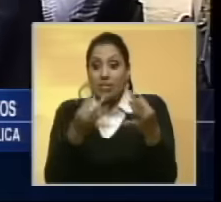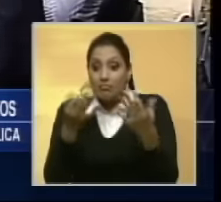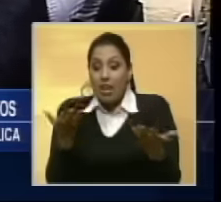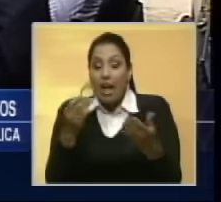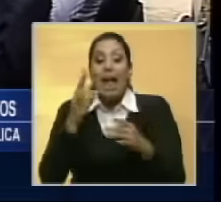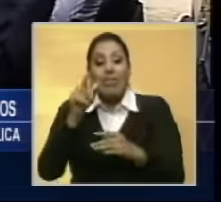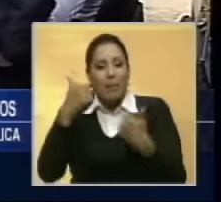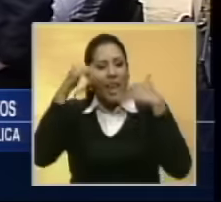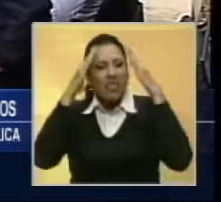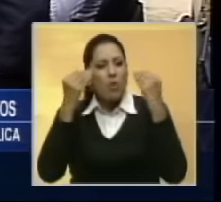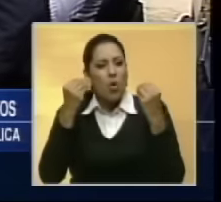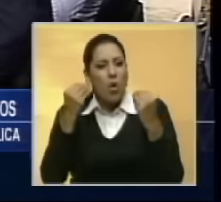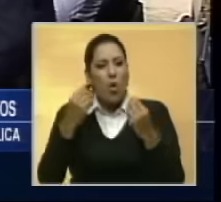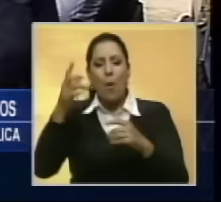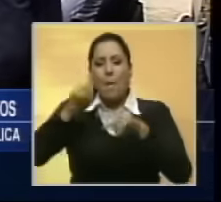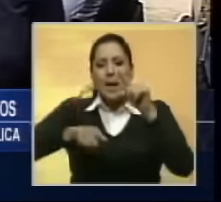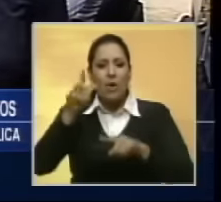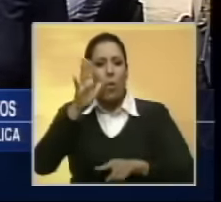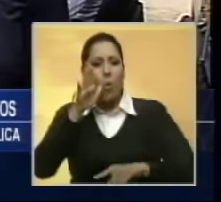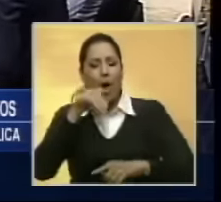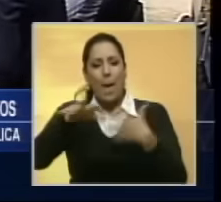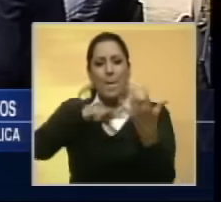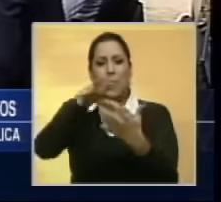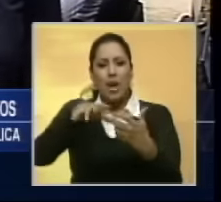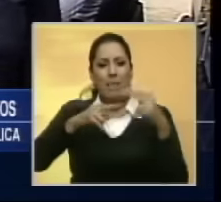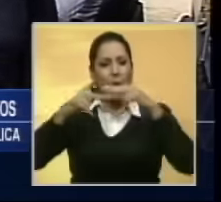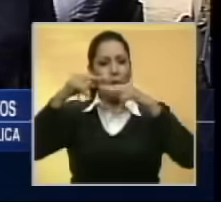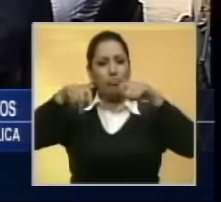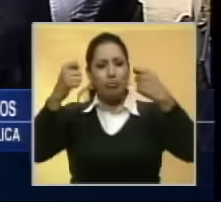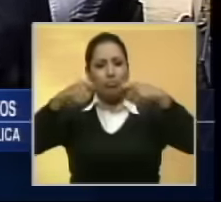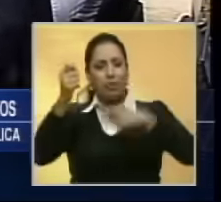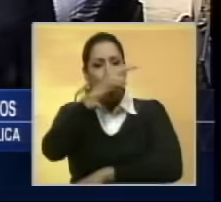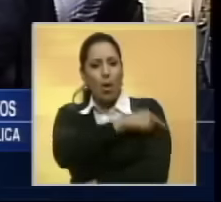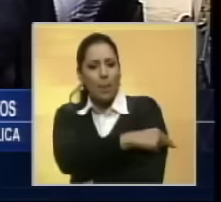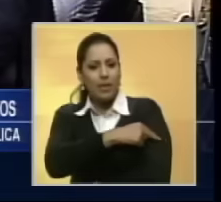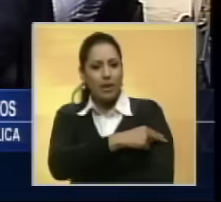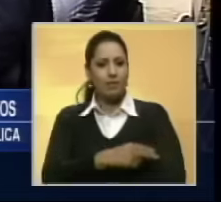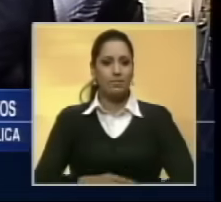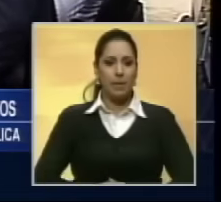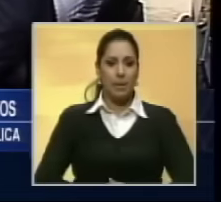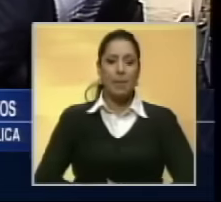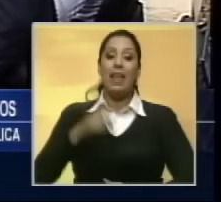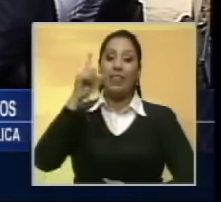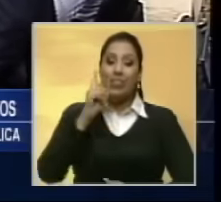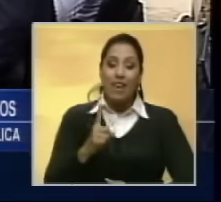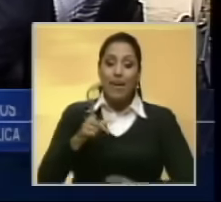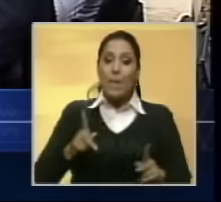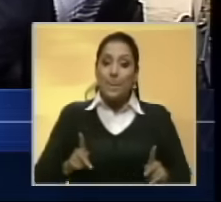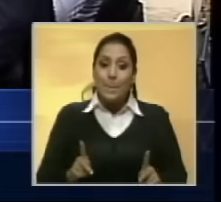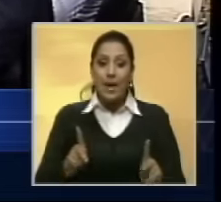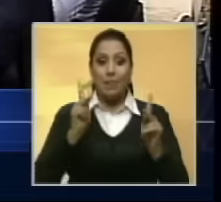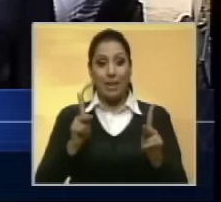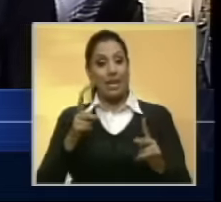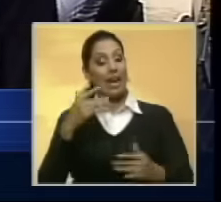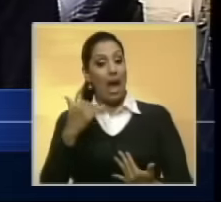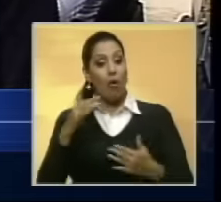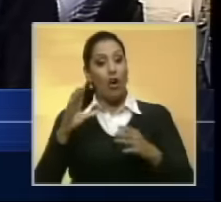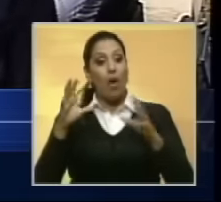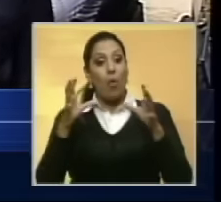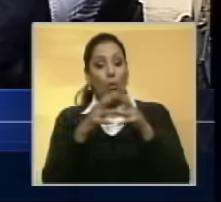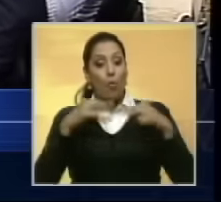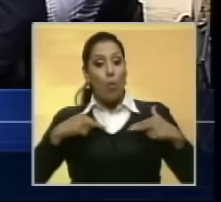forma se aborda el déficit de insumos y problemas de infraestructura en los centros de salud. Que tienen que permitir que el canal